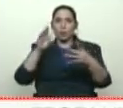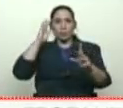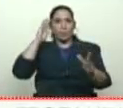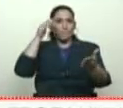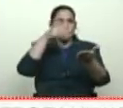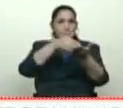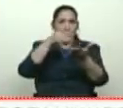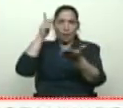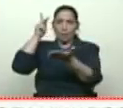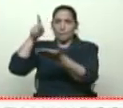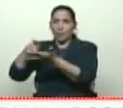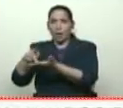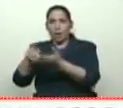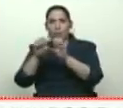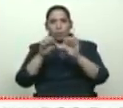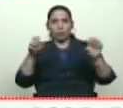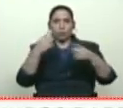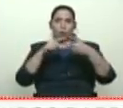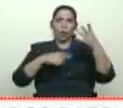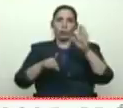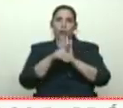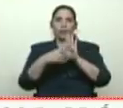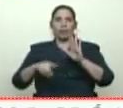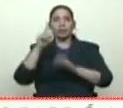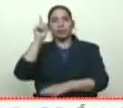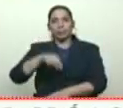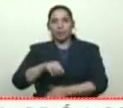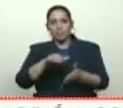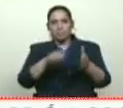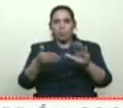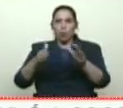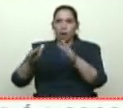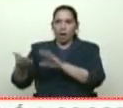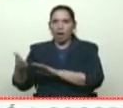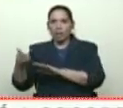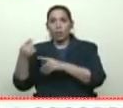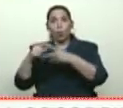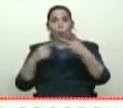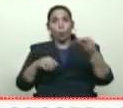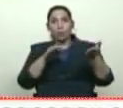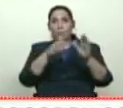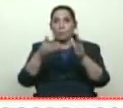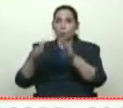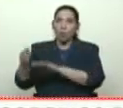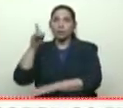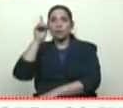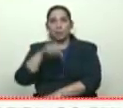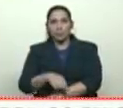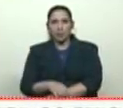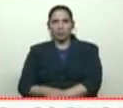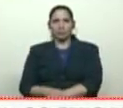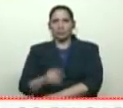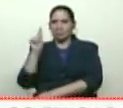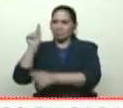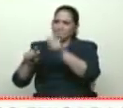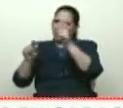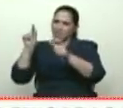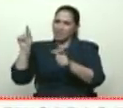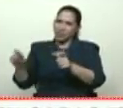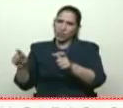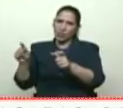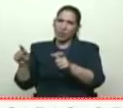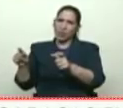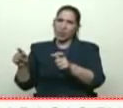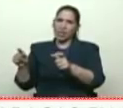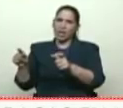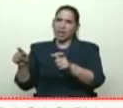otros derechos. Y además genera muertes directas, pero genera otras muertes. Una gente que llegue a ser desnutrida